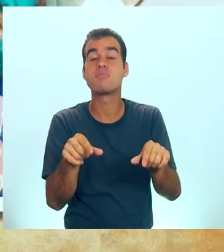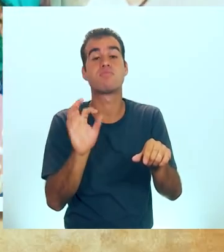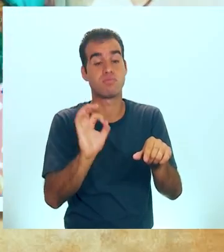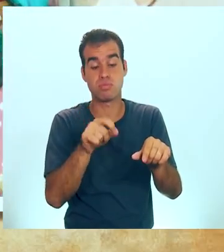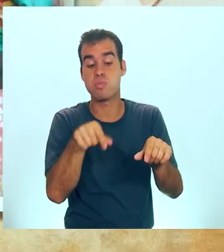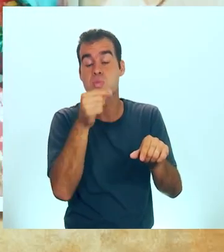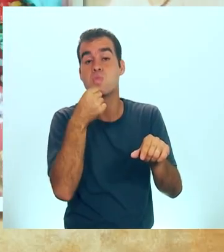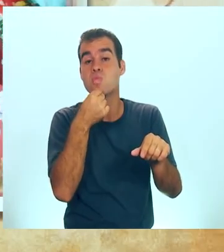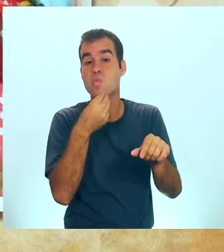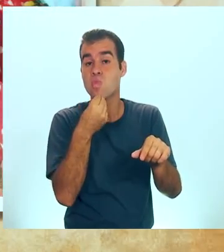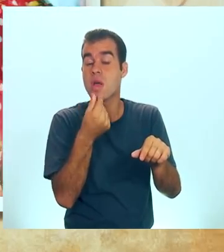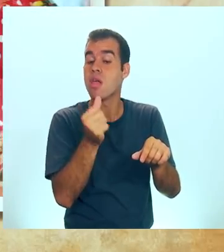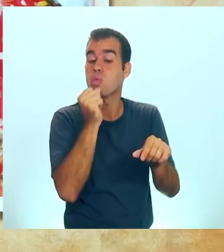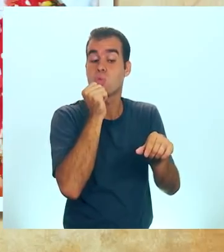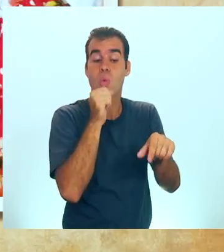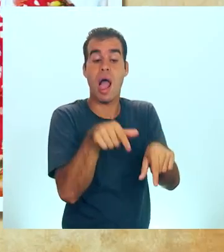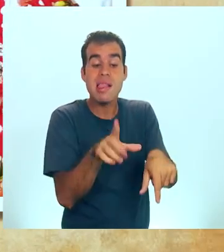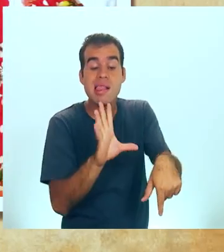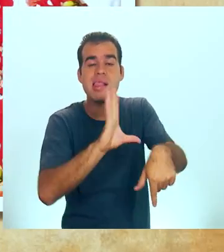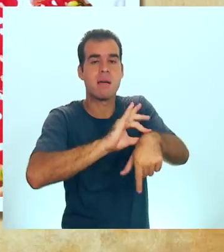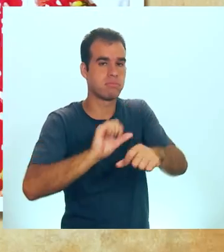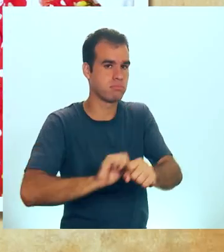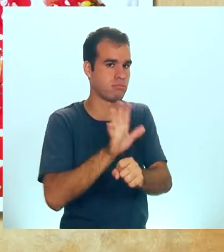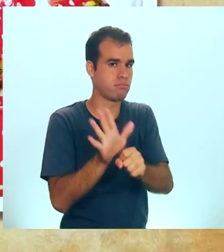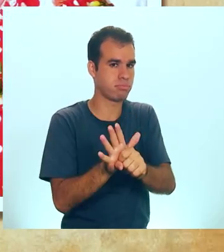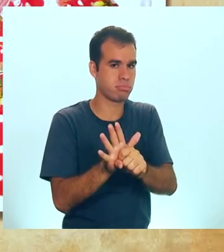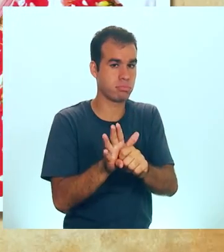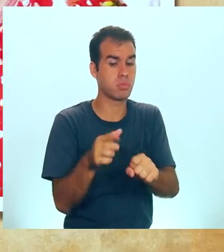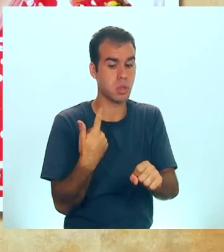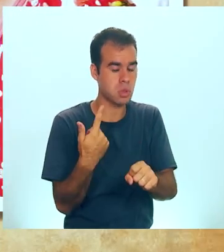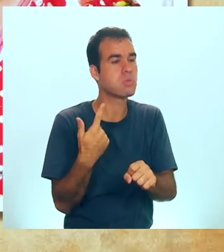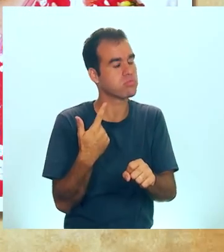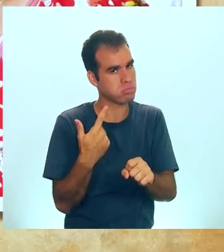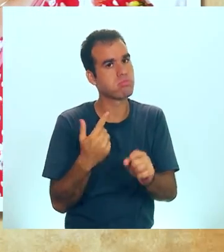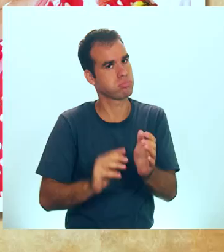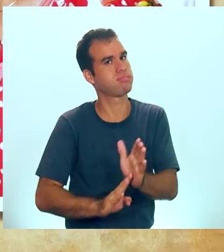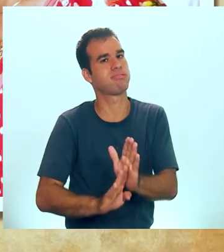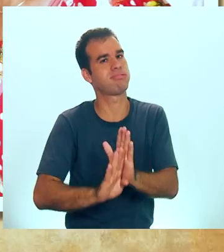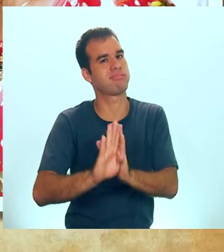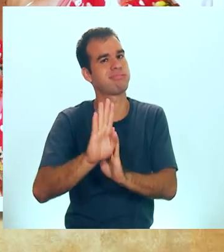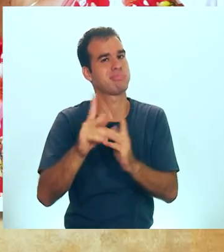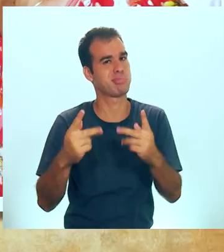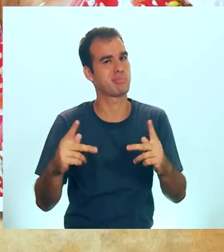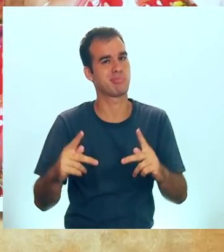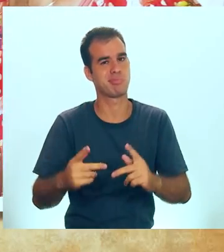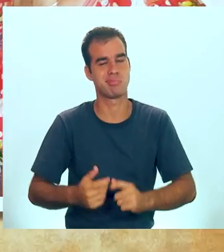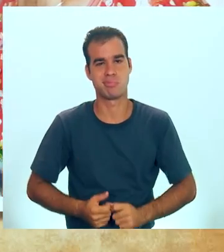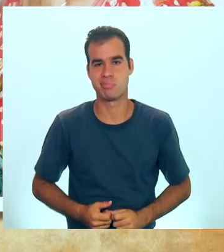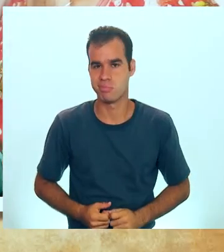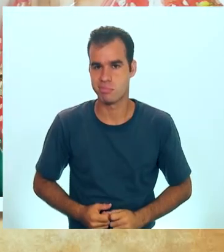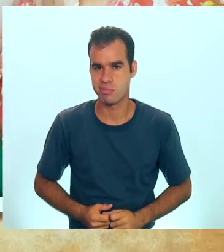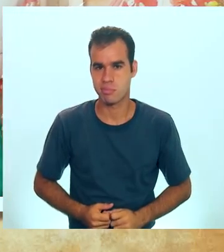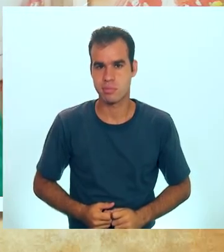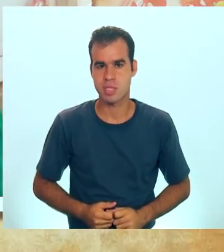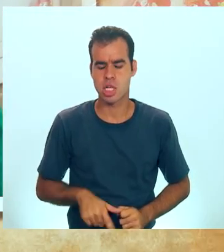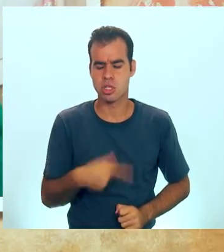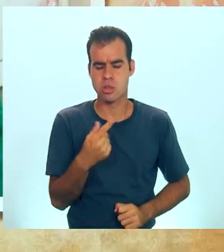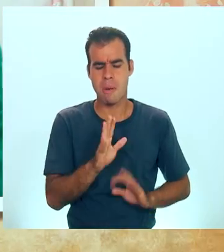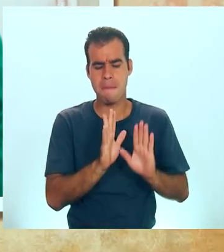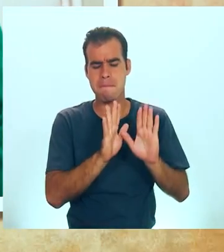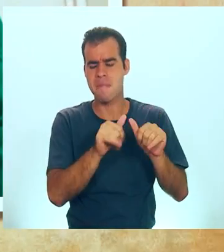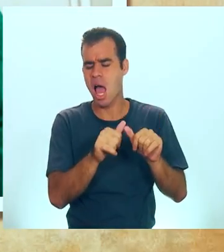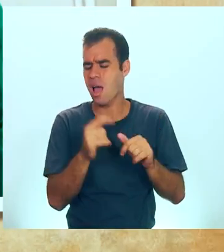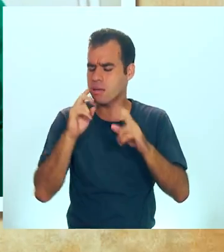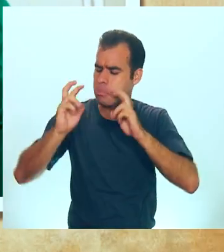altamente sospechosos. Fue una etapa de superación también en lo profesional, porque no abandonamos la labor